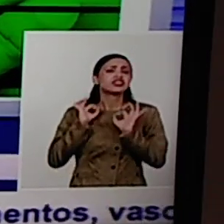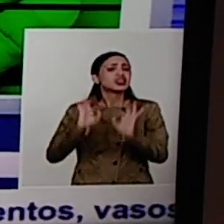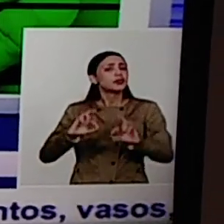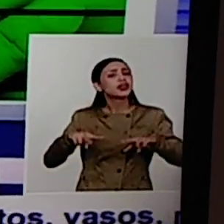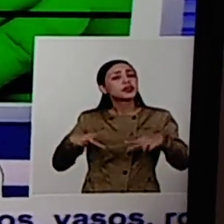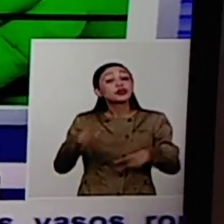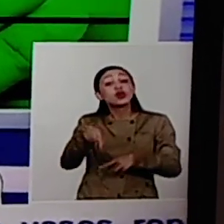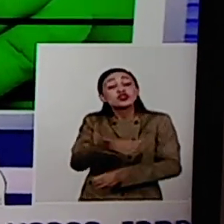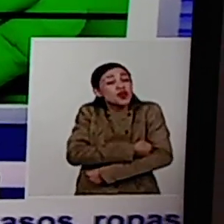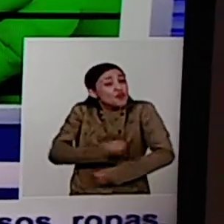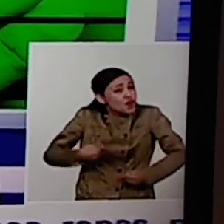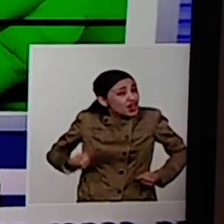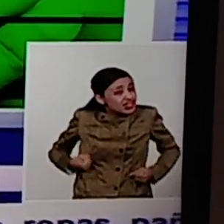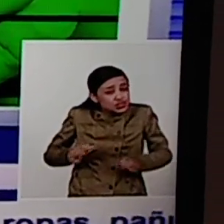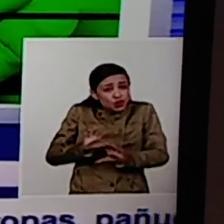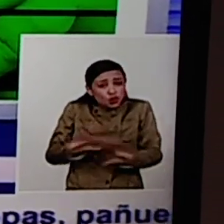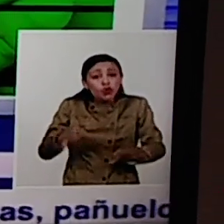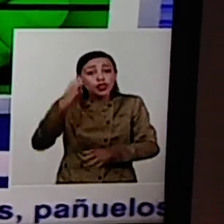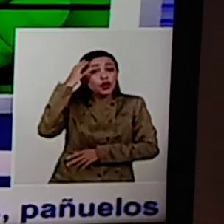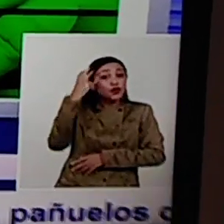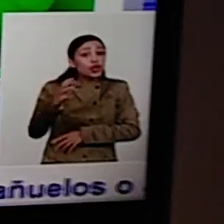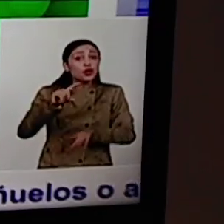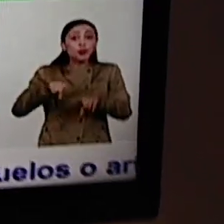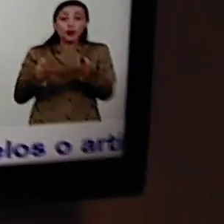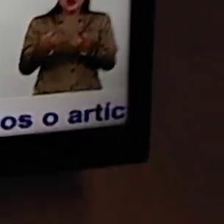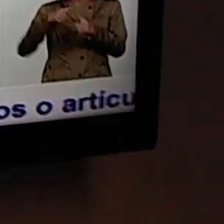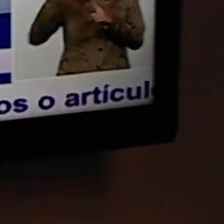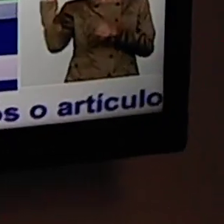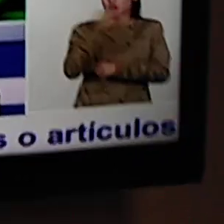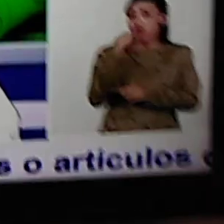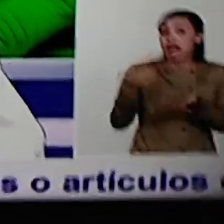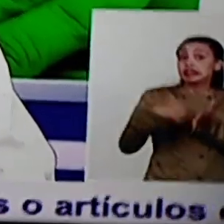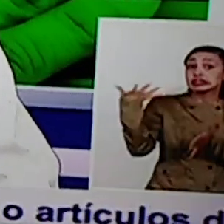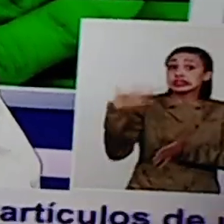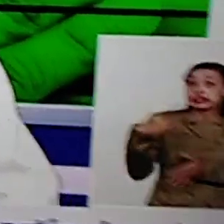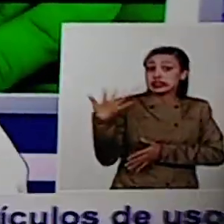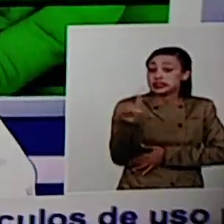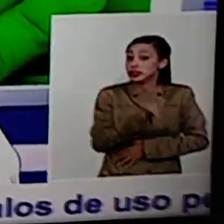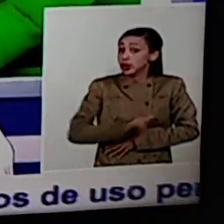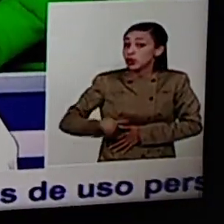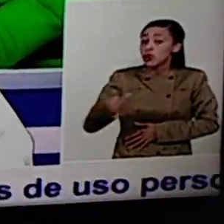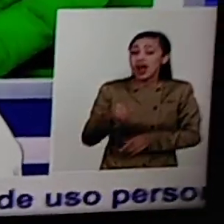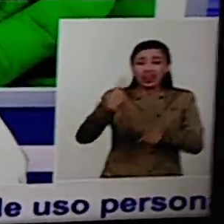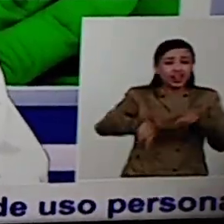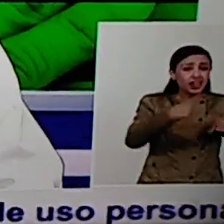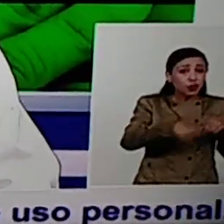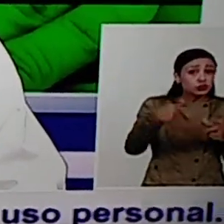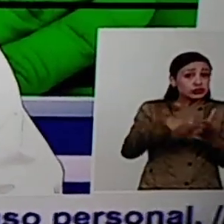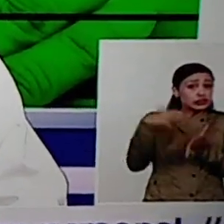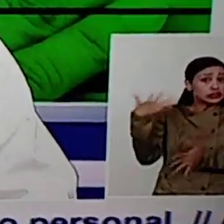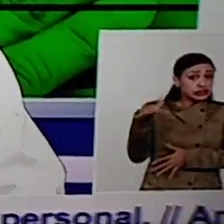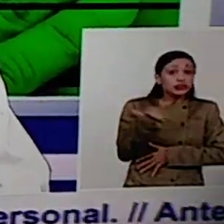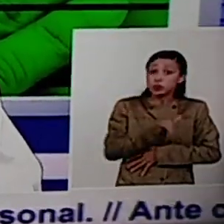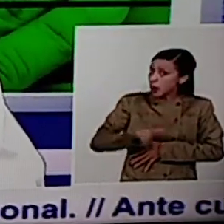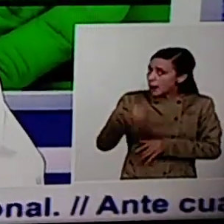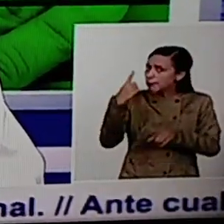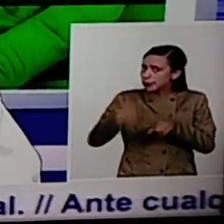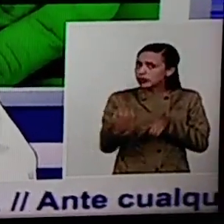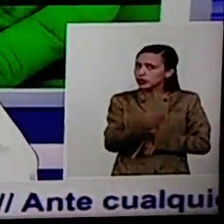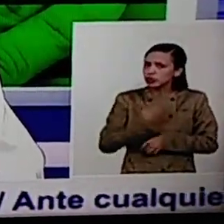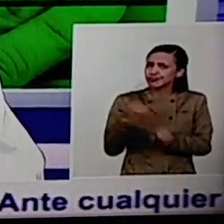esfuerzo tremendo por lo costoso de la tecnología y por lo costoso de los recursos para que se mantenga